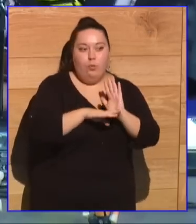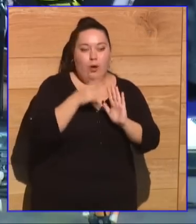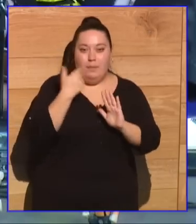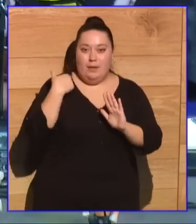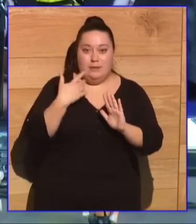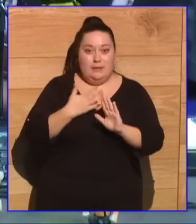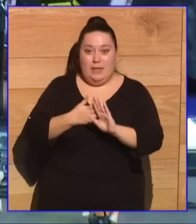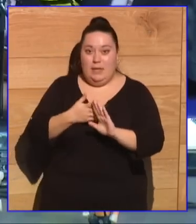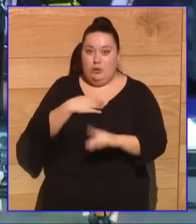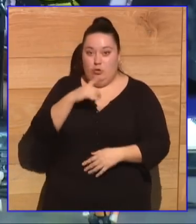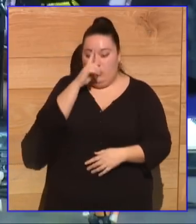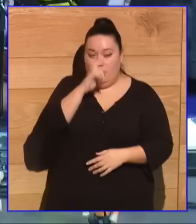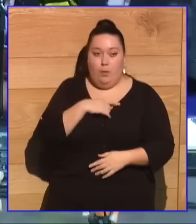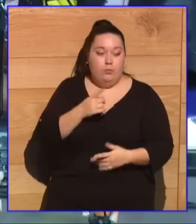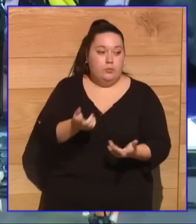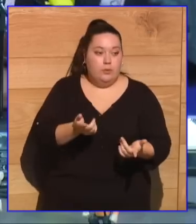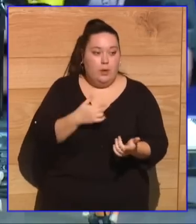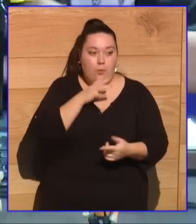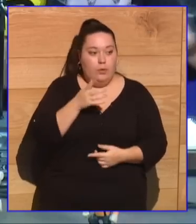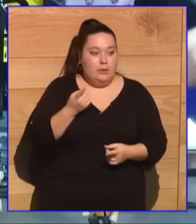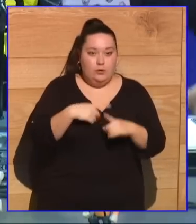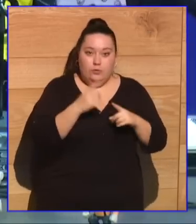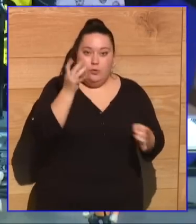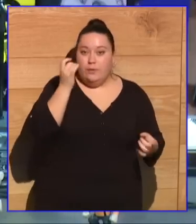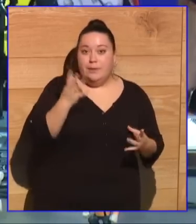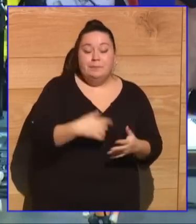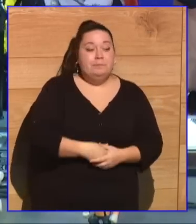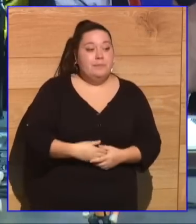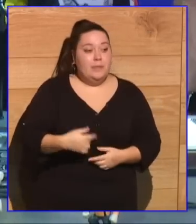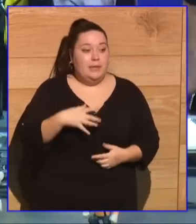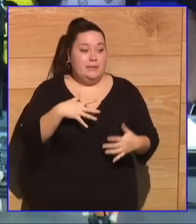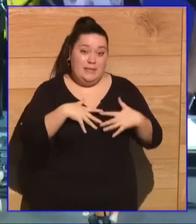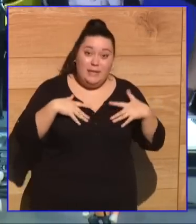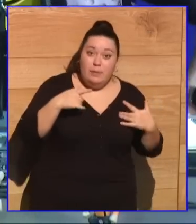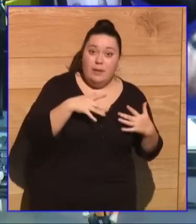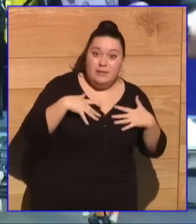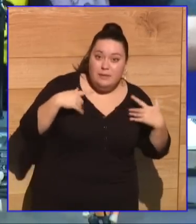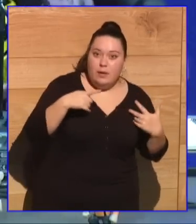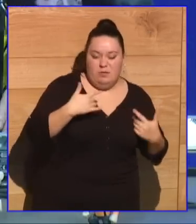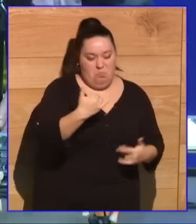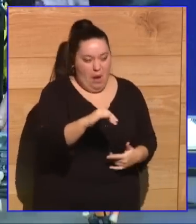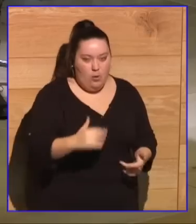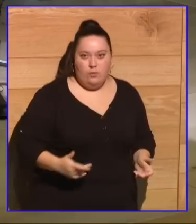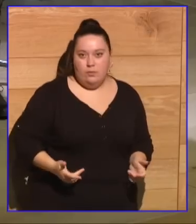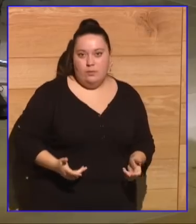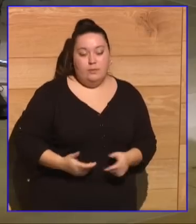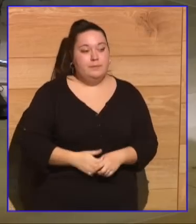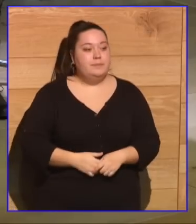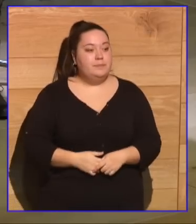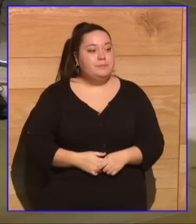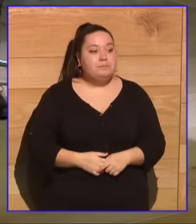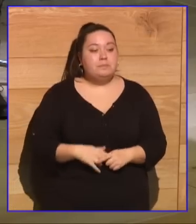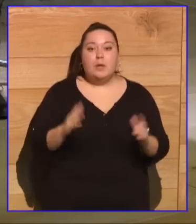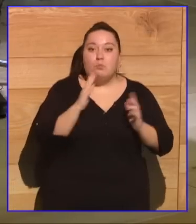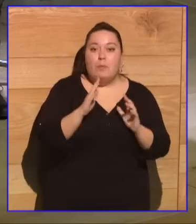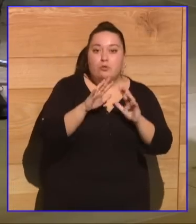se hace Alan Parker. Por esta dice mierda. que es sentimental este tío, sentimental. Este tío es un malaje. Y cuando se meten en el pantano